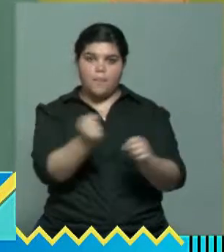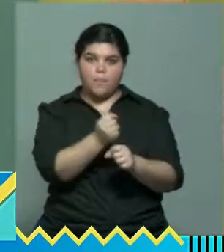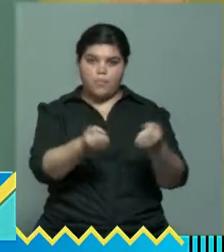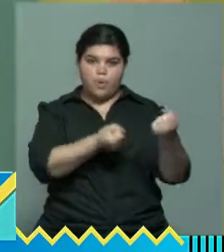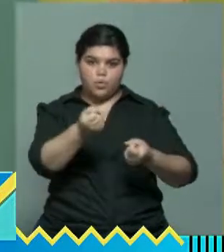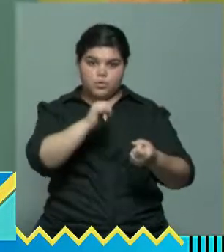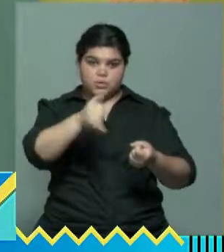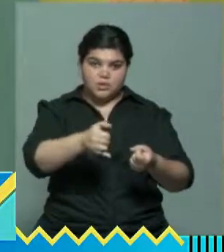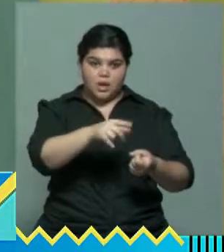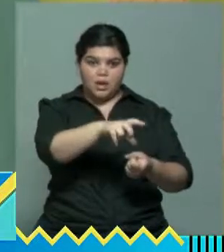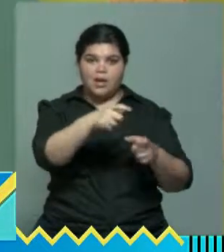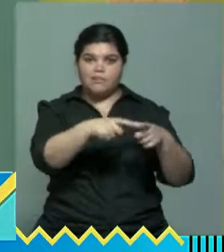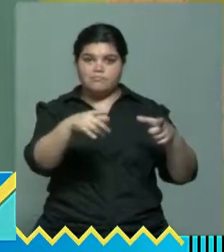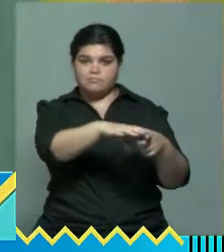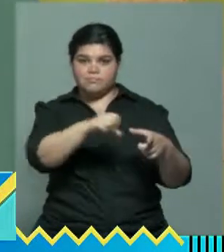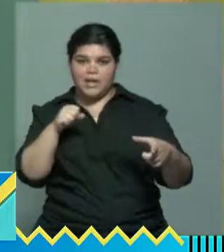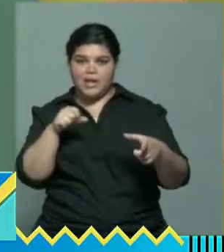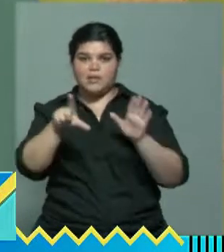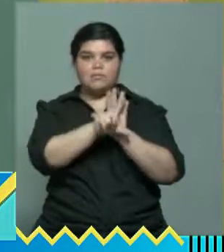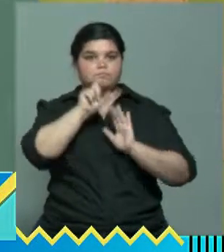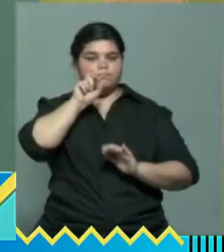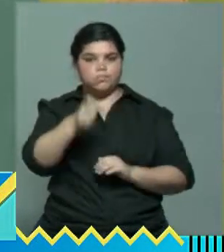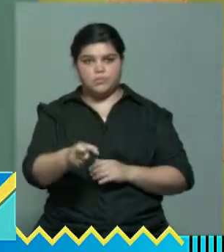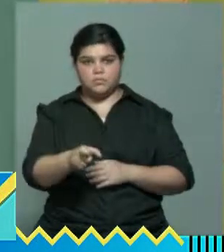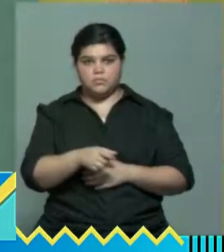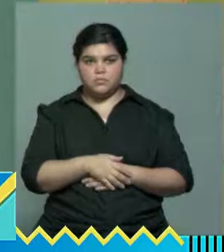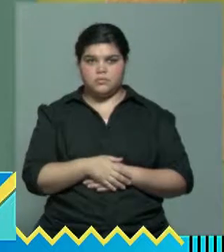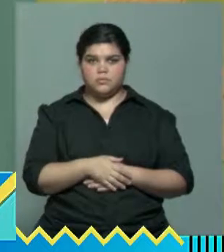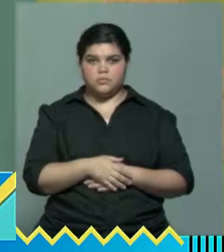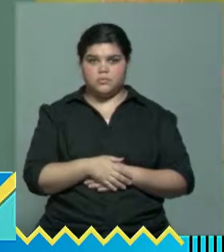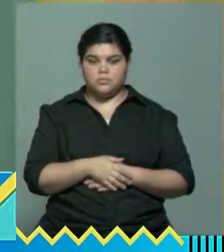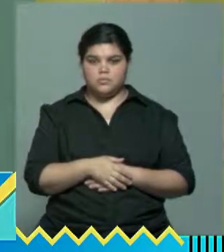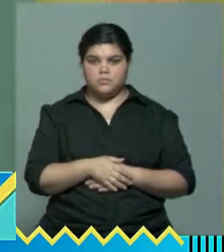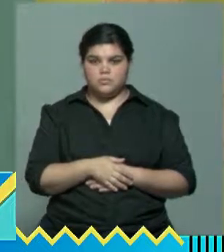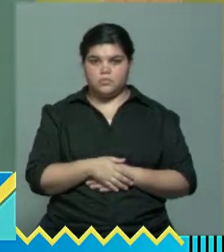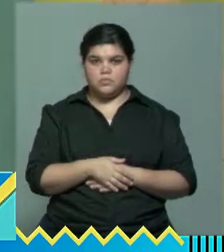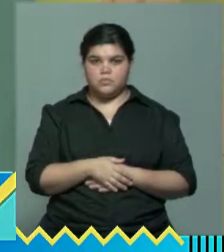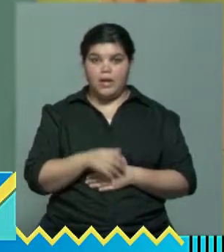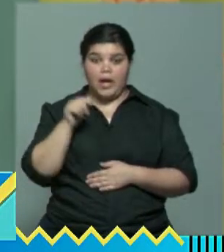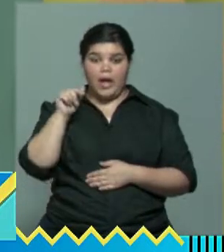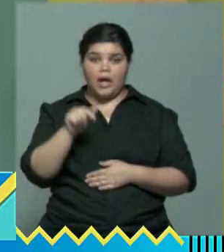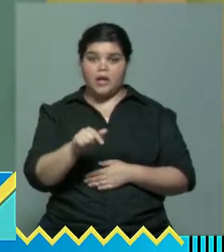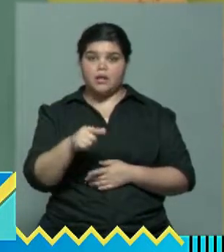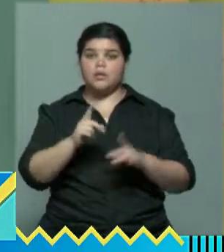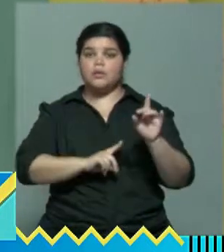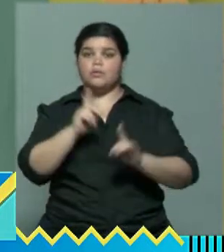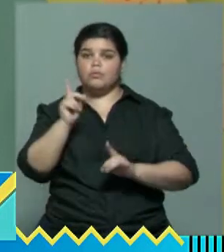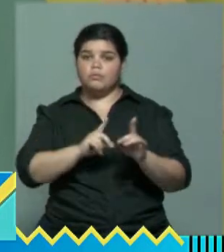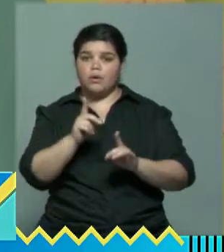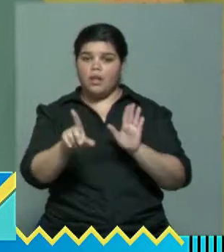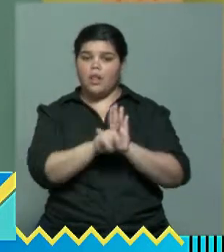conducir no era legal ni constitucional de ninguna manera. Entonces, acá se recepta el tema de